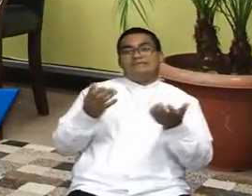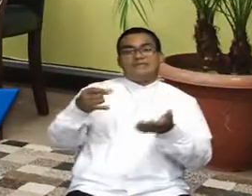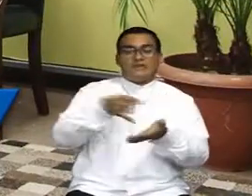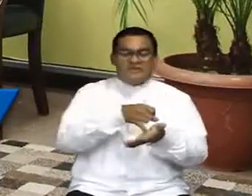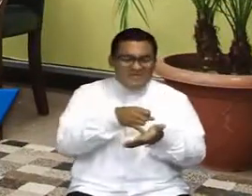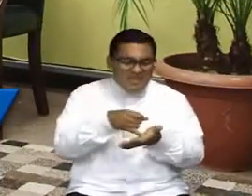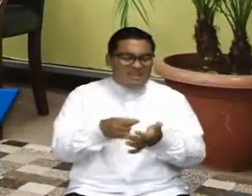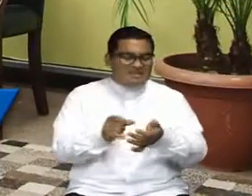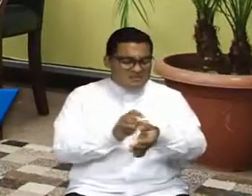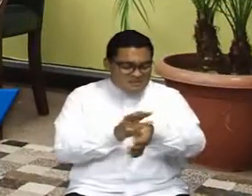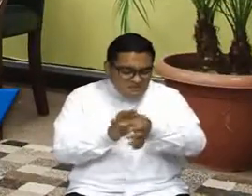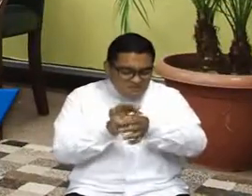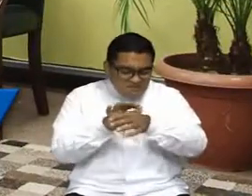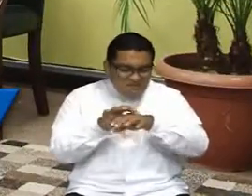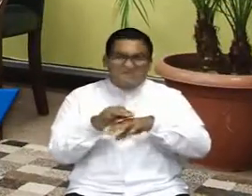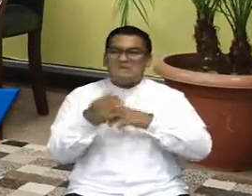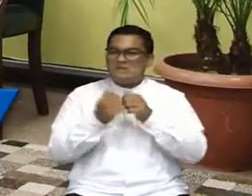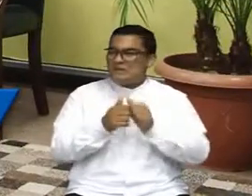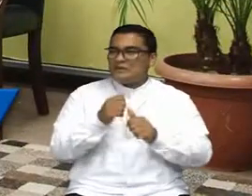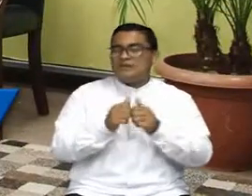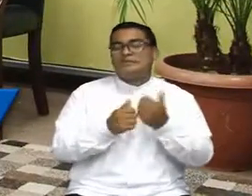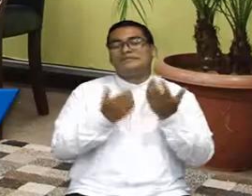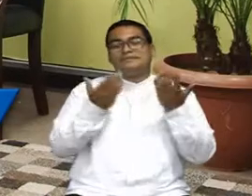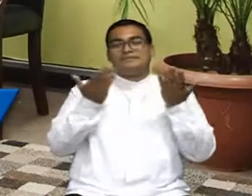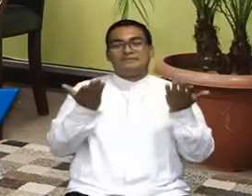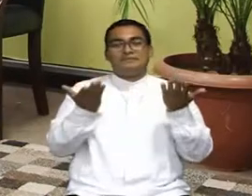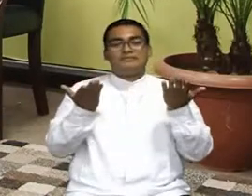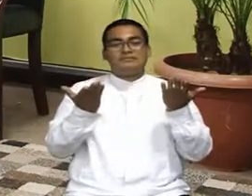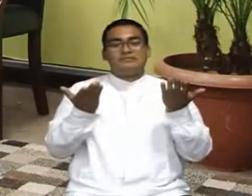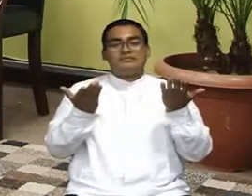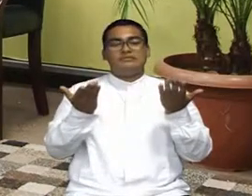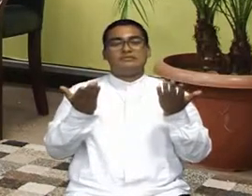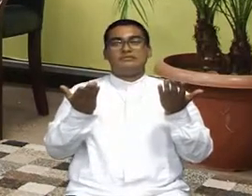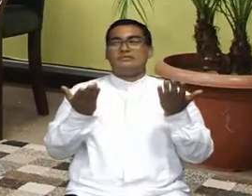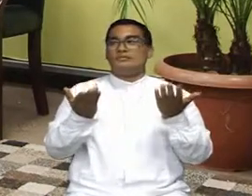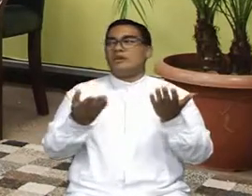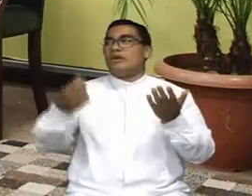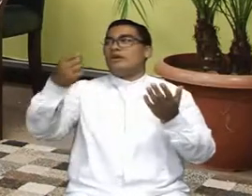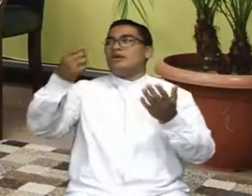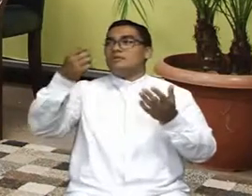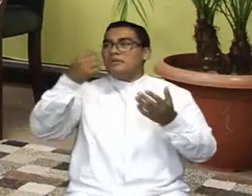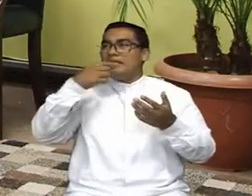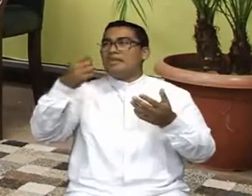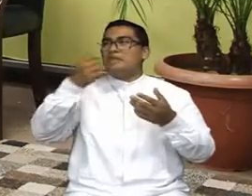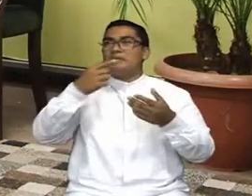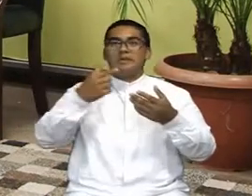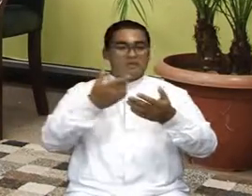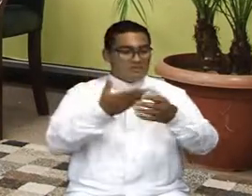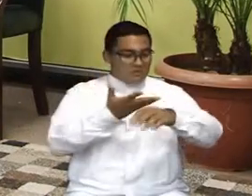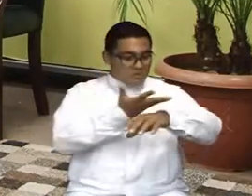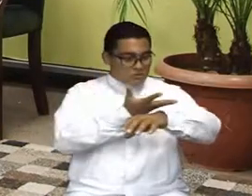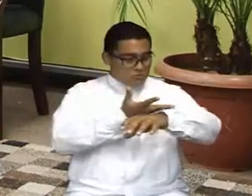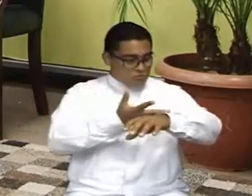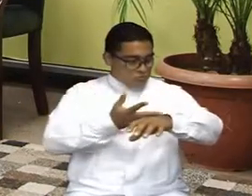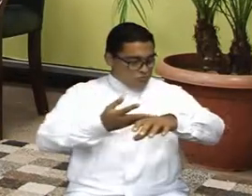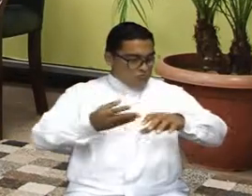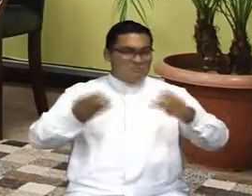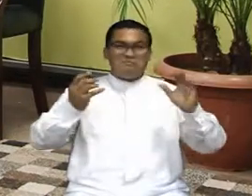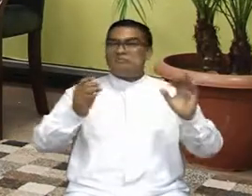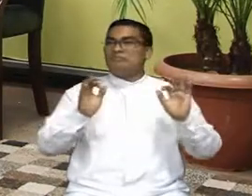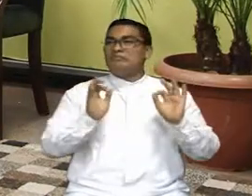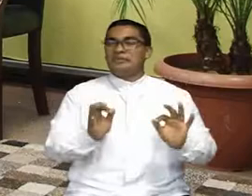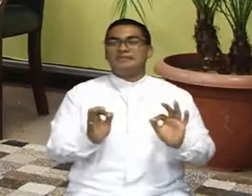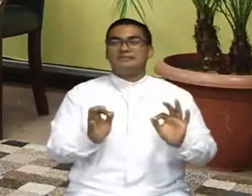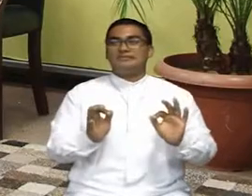capilar, frialdad capilar, y que una vez tratando el proceso infeccioso, desaparece las lesiones,